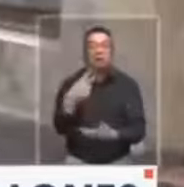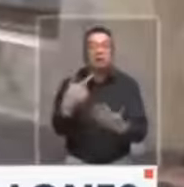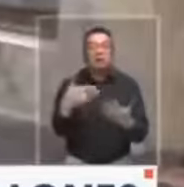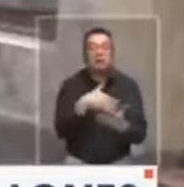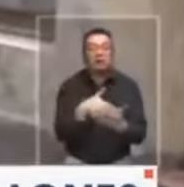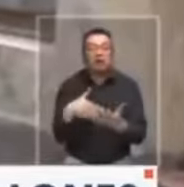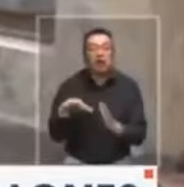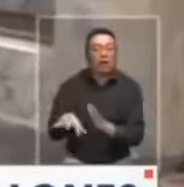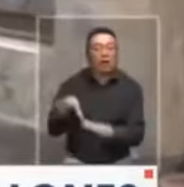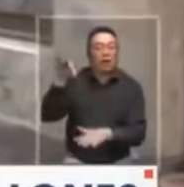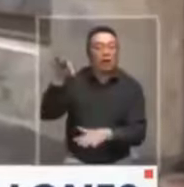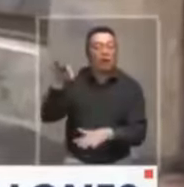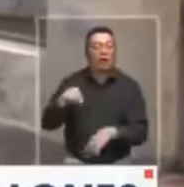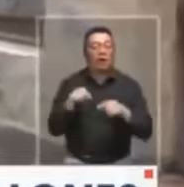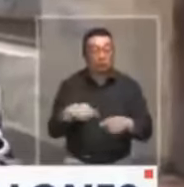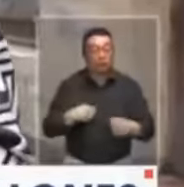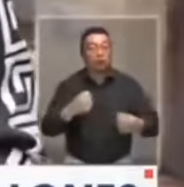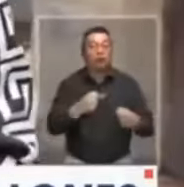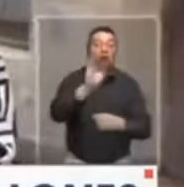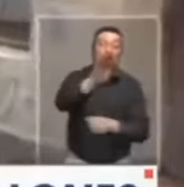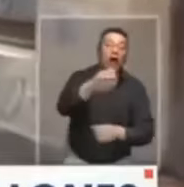pesos. Me subí al camión y le dije al chofer